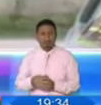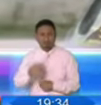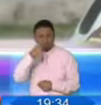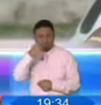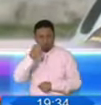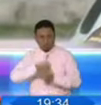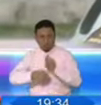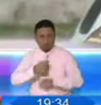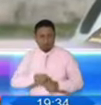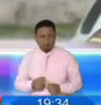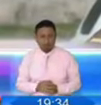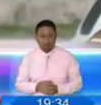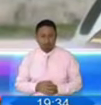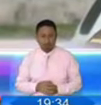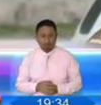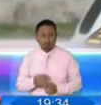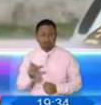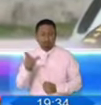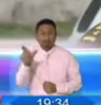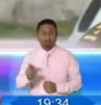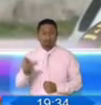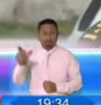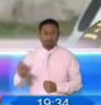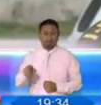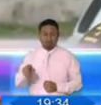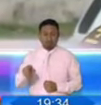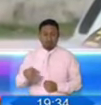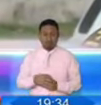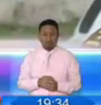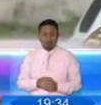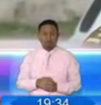estupefacientes. En poder de estos sujetos también se encontró